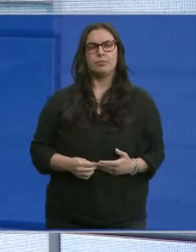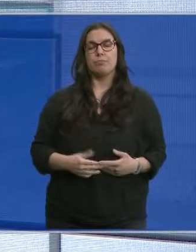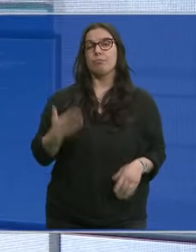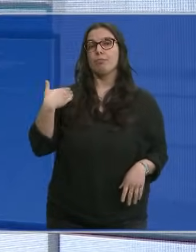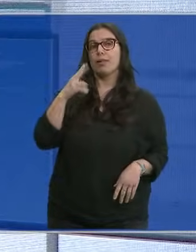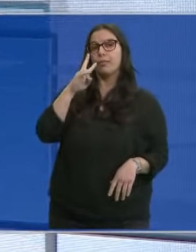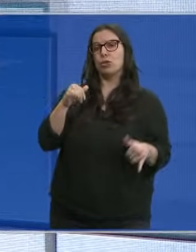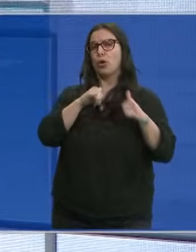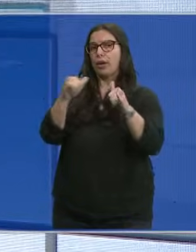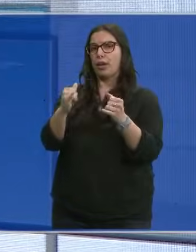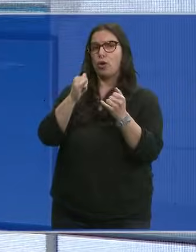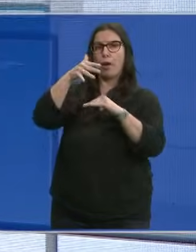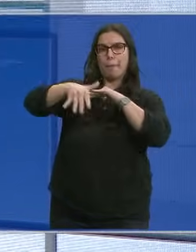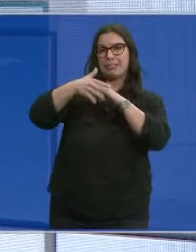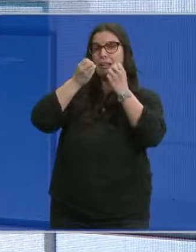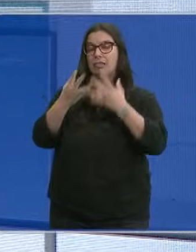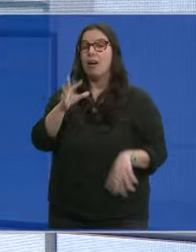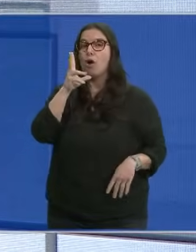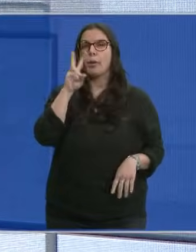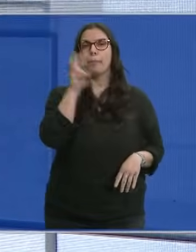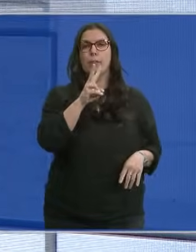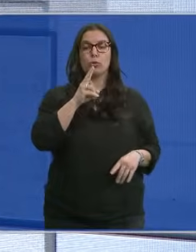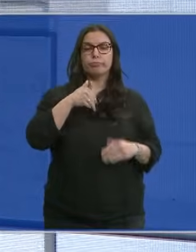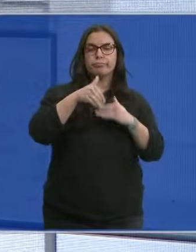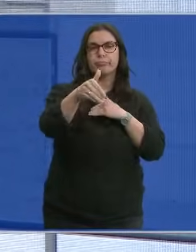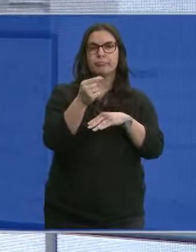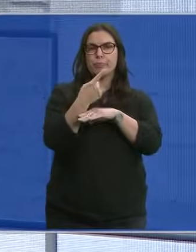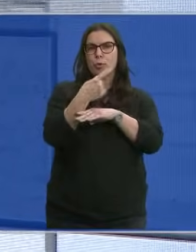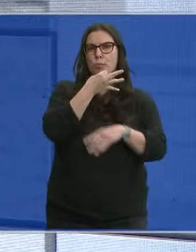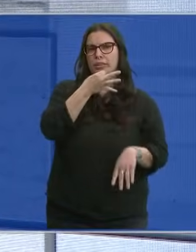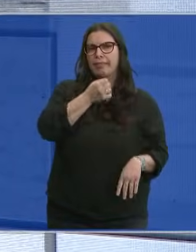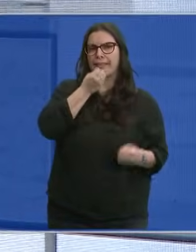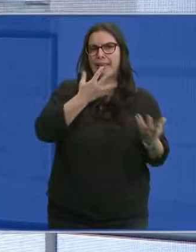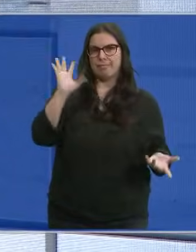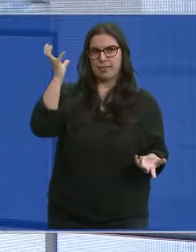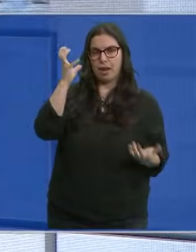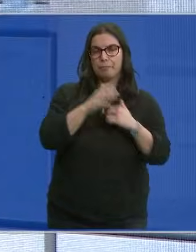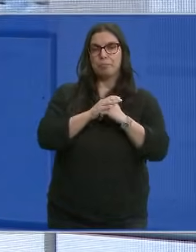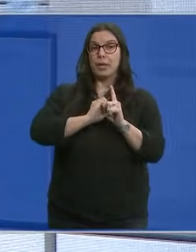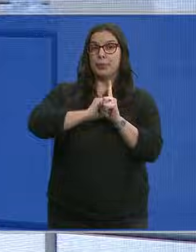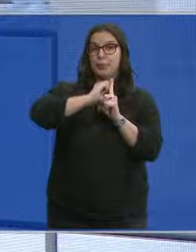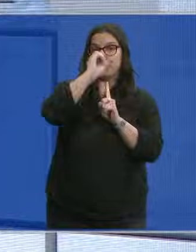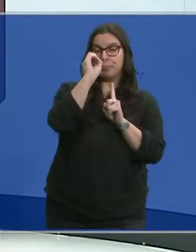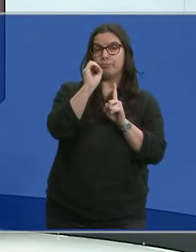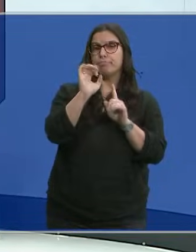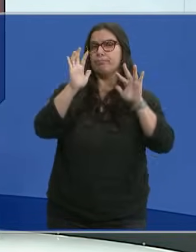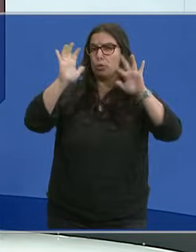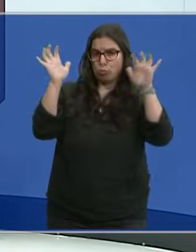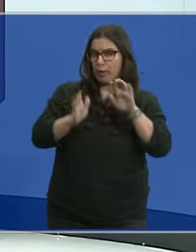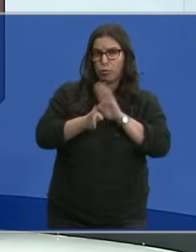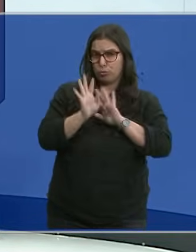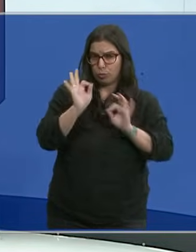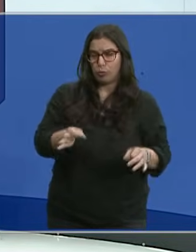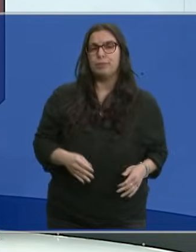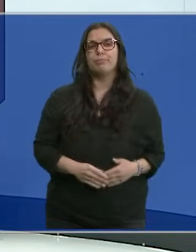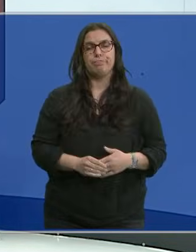Antes hemos visto cómo están los ríos y los embalses y ahora vamos a conocer las previsiones meteorológicas para esta tarde. Suben las temperaturas, pero no deja de llover,